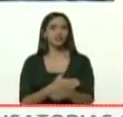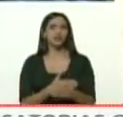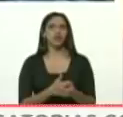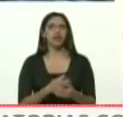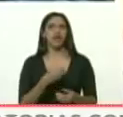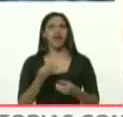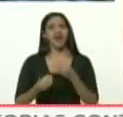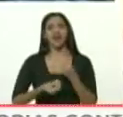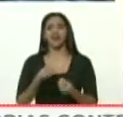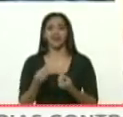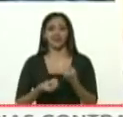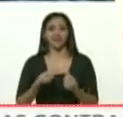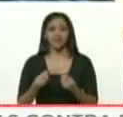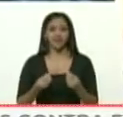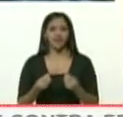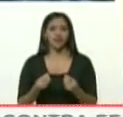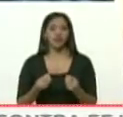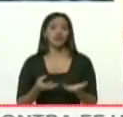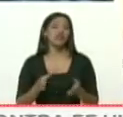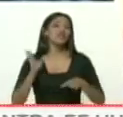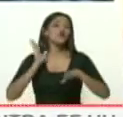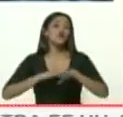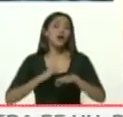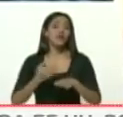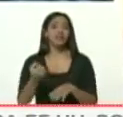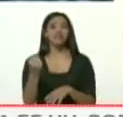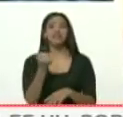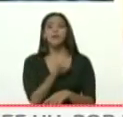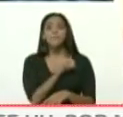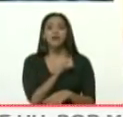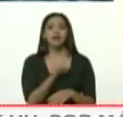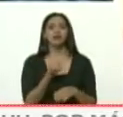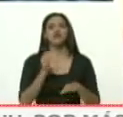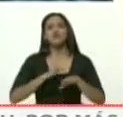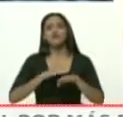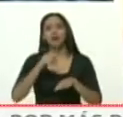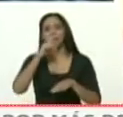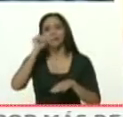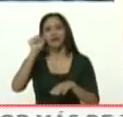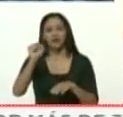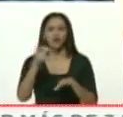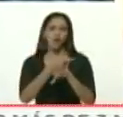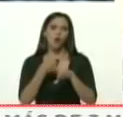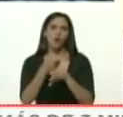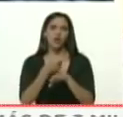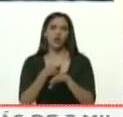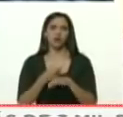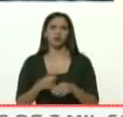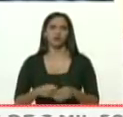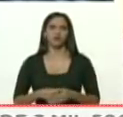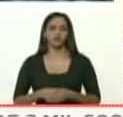establezca pues que el responsable de este asesinato es el gobierno. Claro. Y que es un asesinato de tipo político.